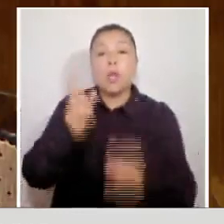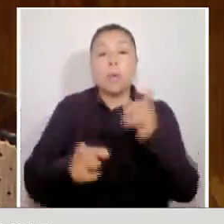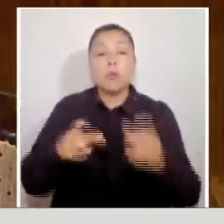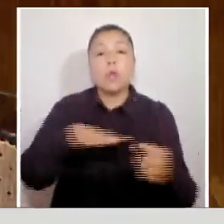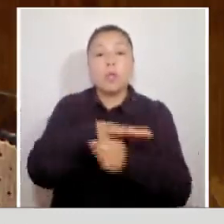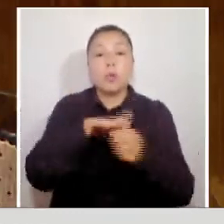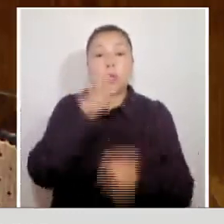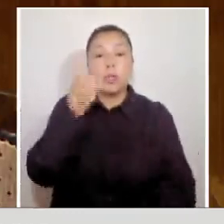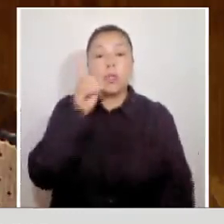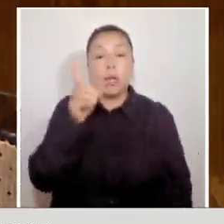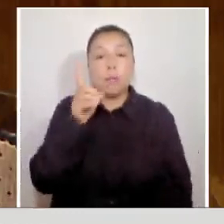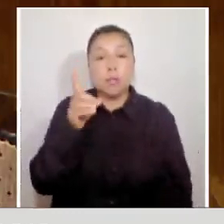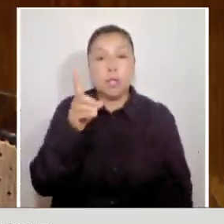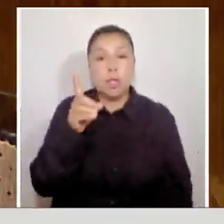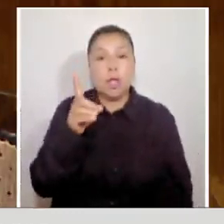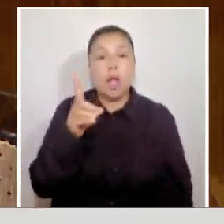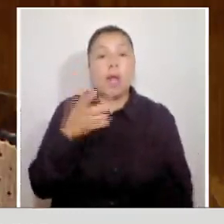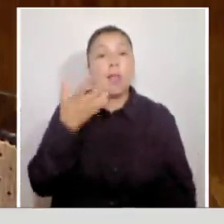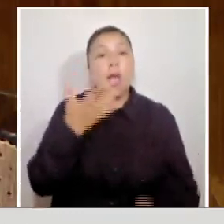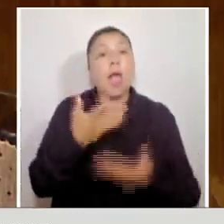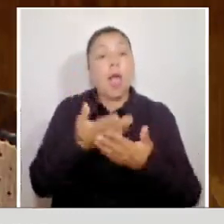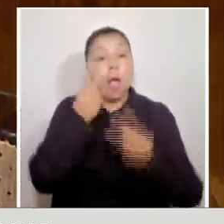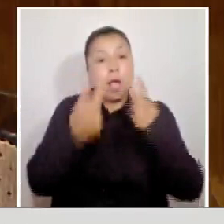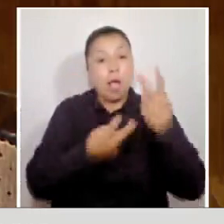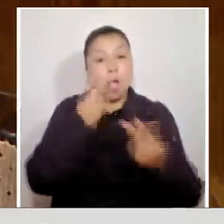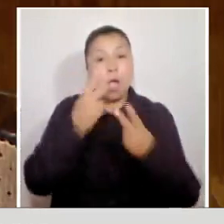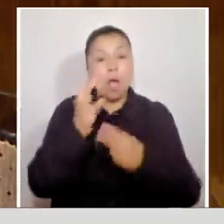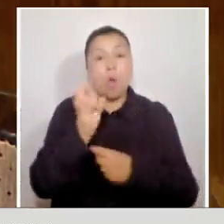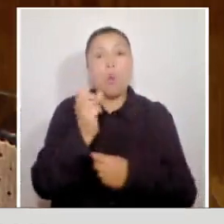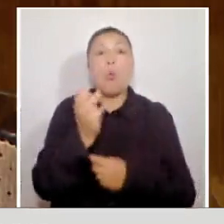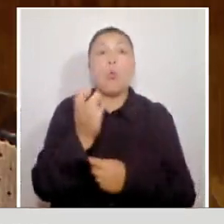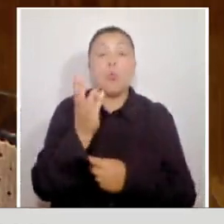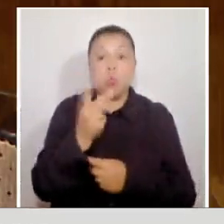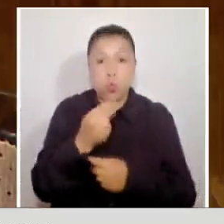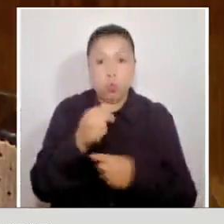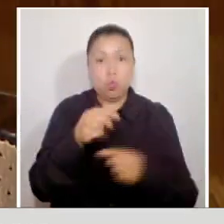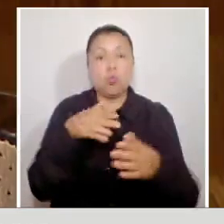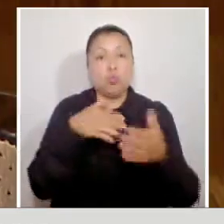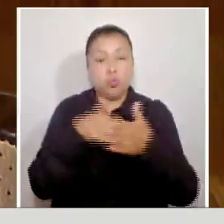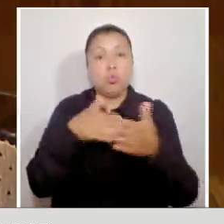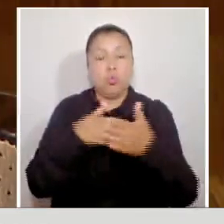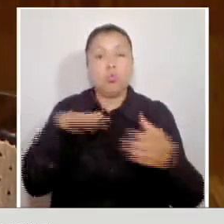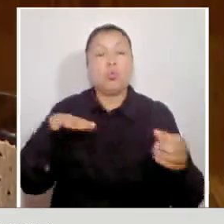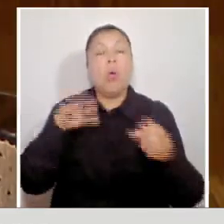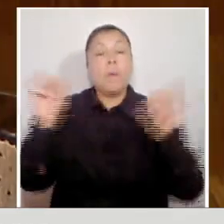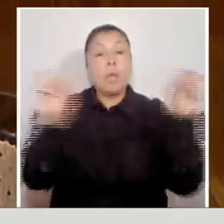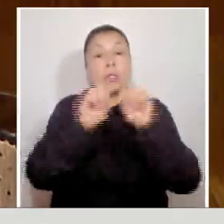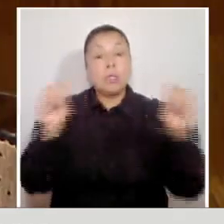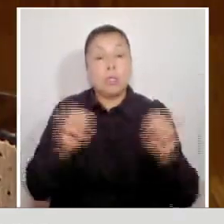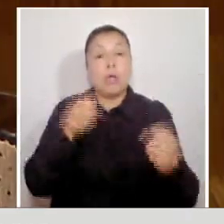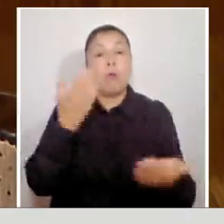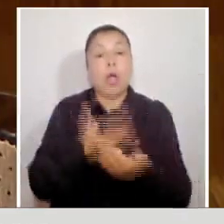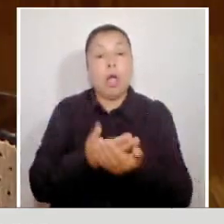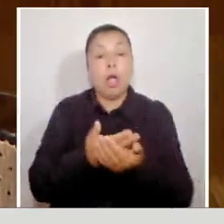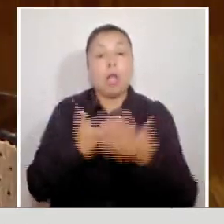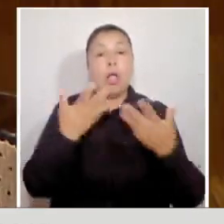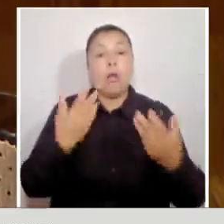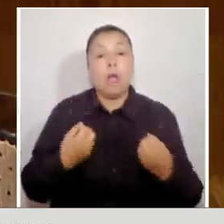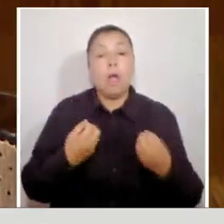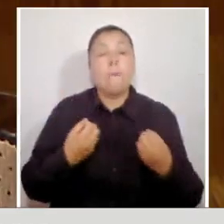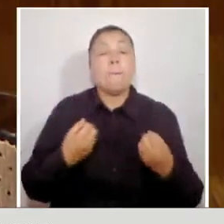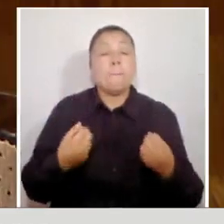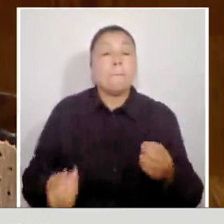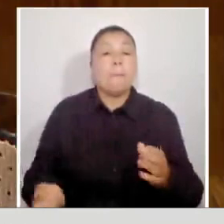discapacidad teniendo a la vista las innumerables trabas que hoy el sistema produce provocando una excesiva